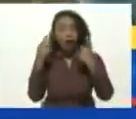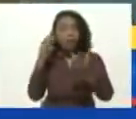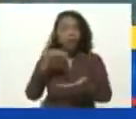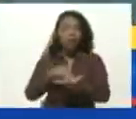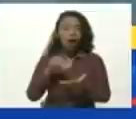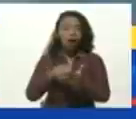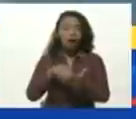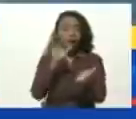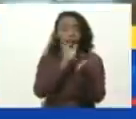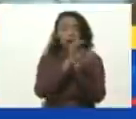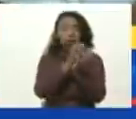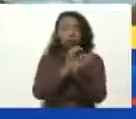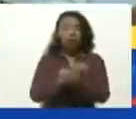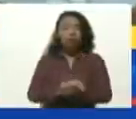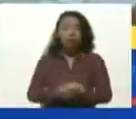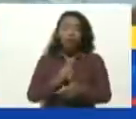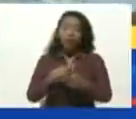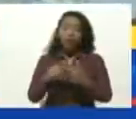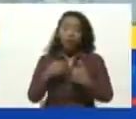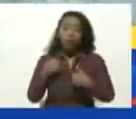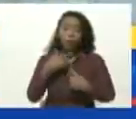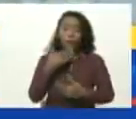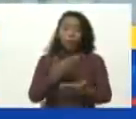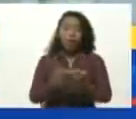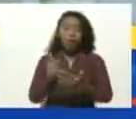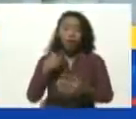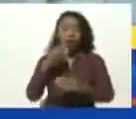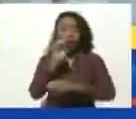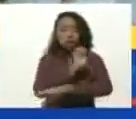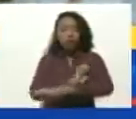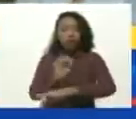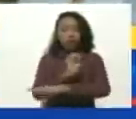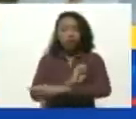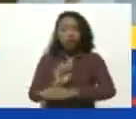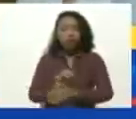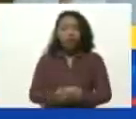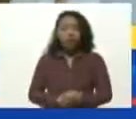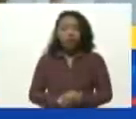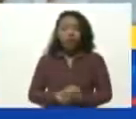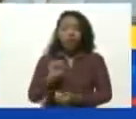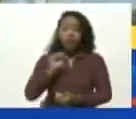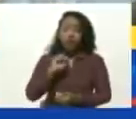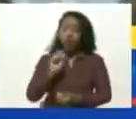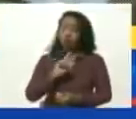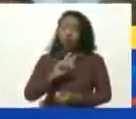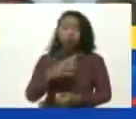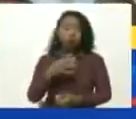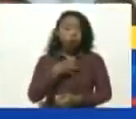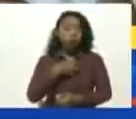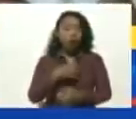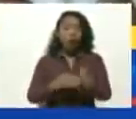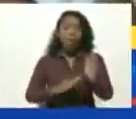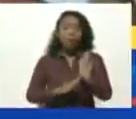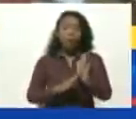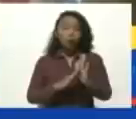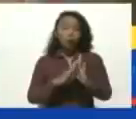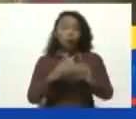Esparta. Entonces yo pedí que me hicieran la estadística. Si no tuviéramos ese crecimiento atípico